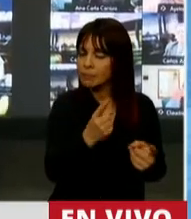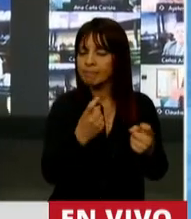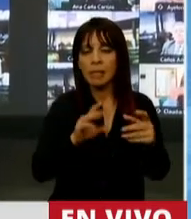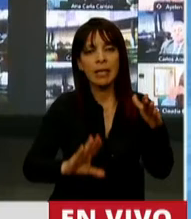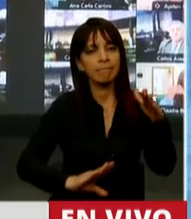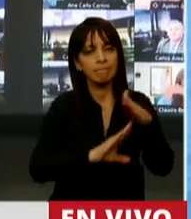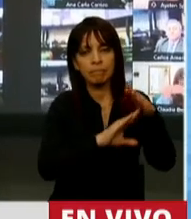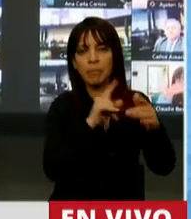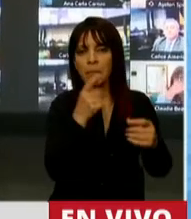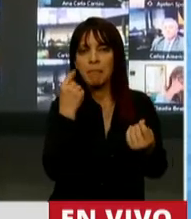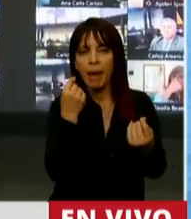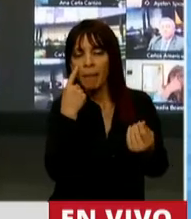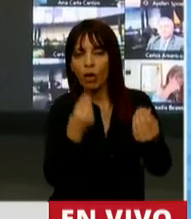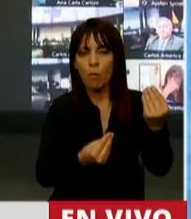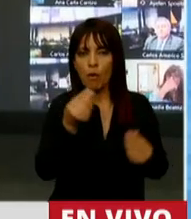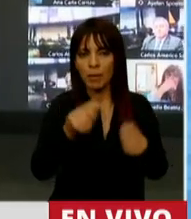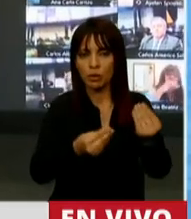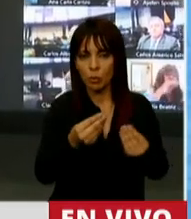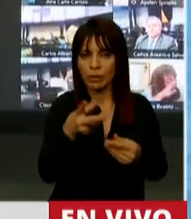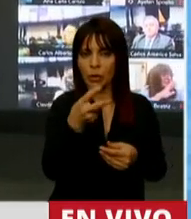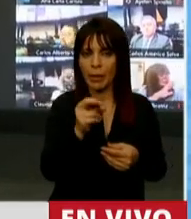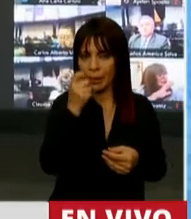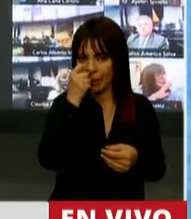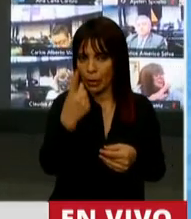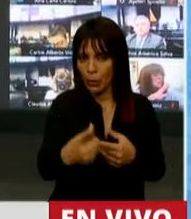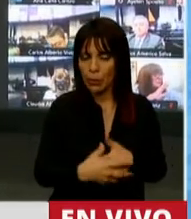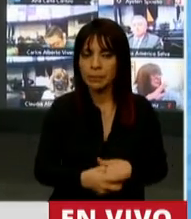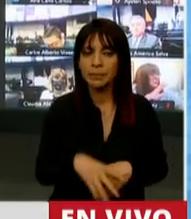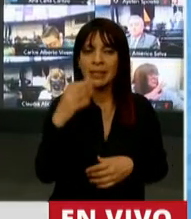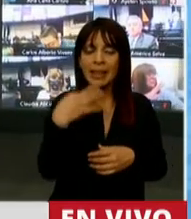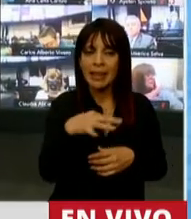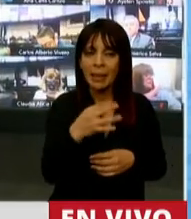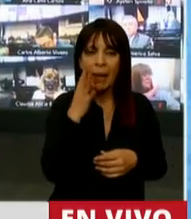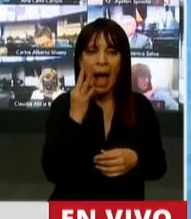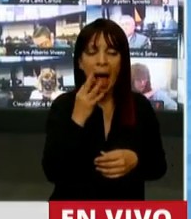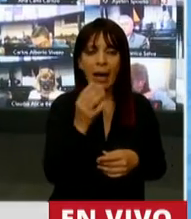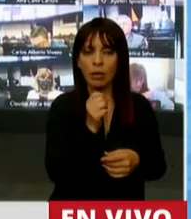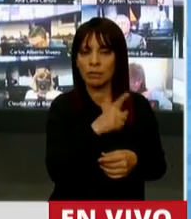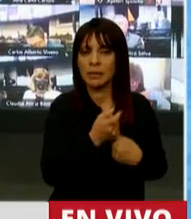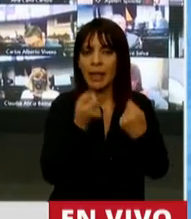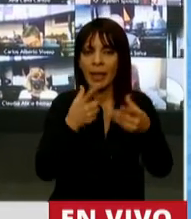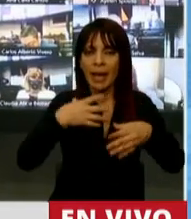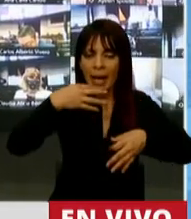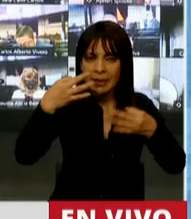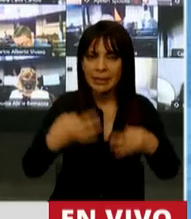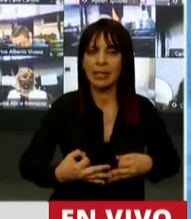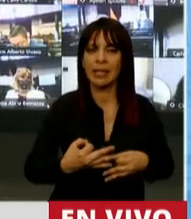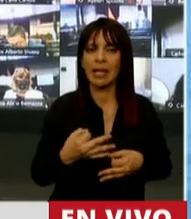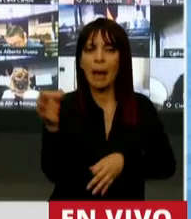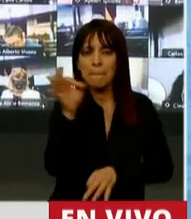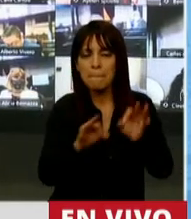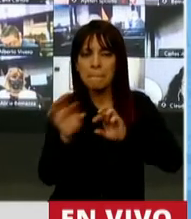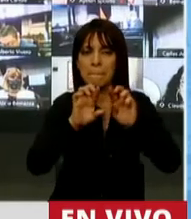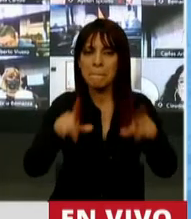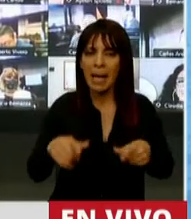estar en condiciones de discutir el presupuesto 2021, que garantice la inversión pública, que rediseñe prioridades estratégicas